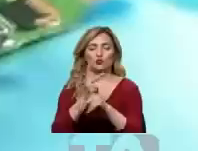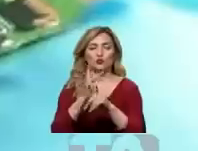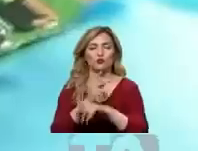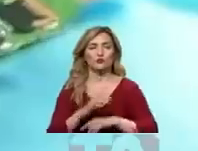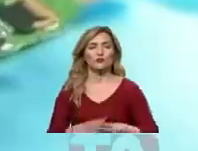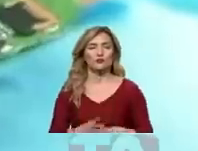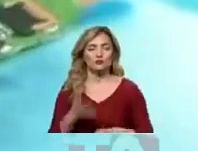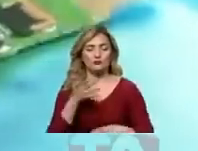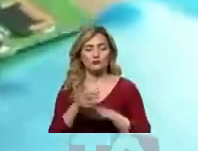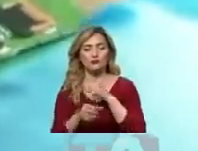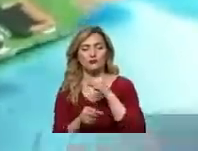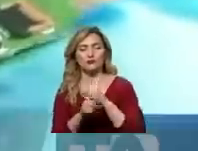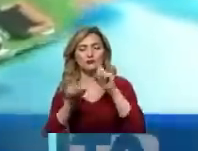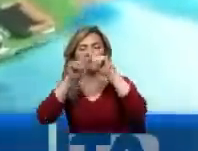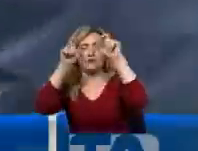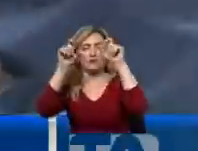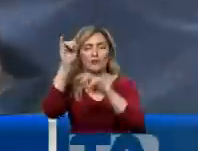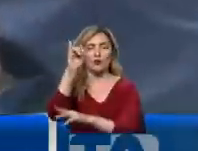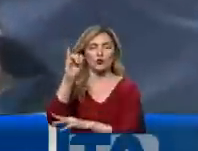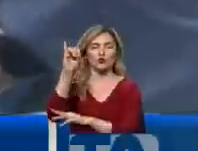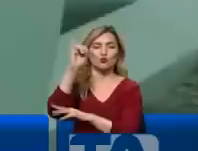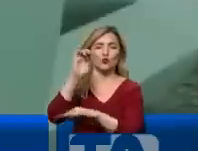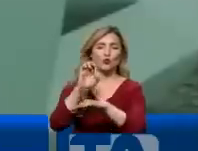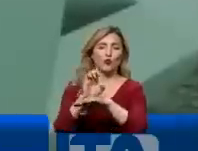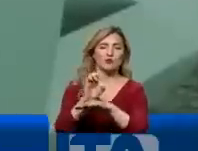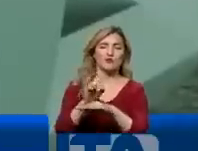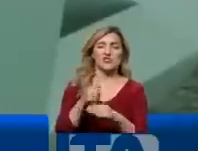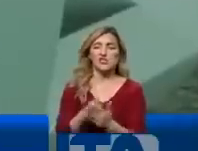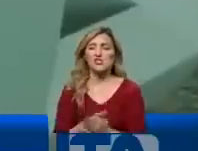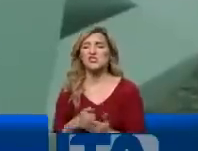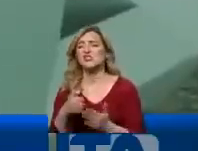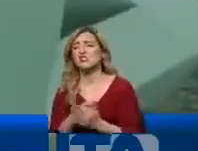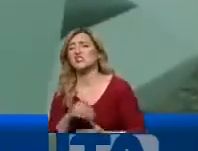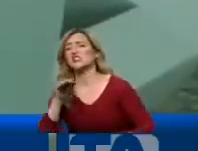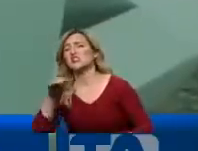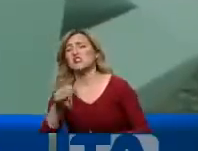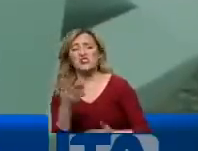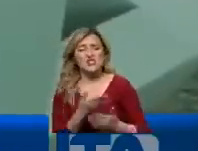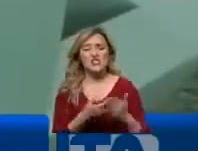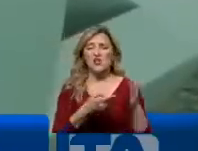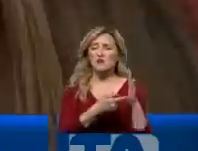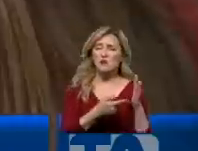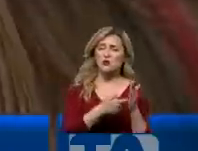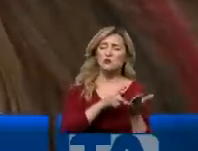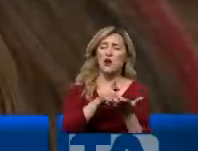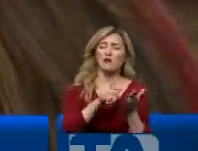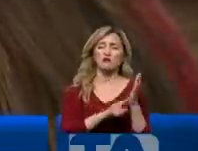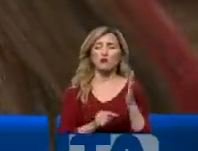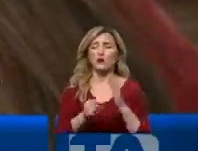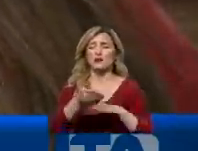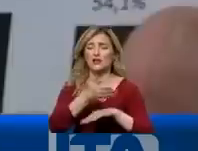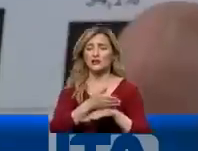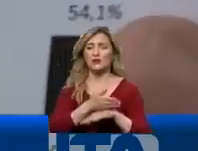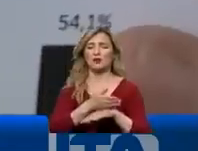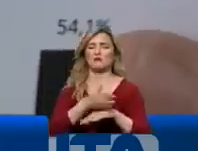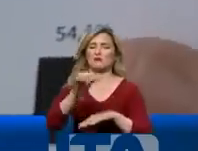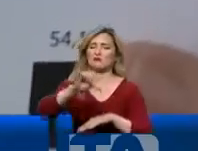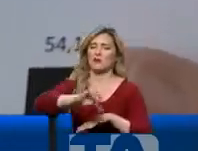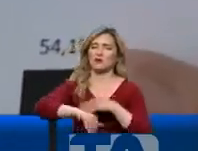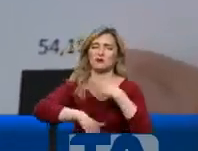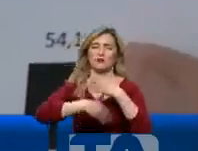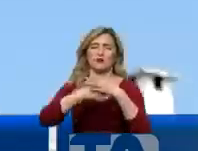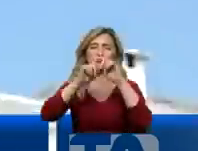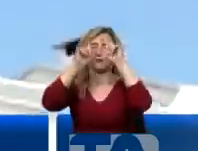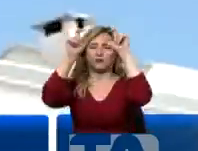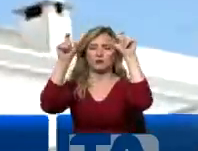Por años, los sectores empresarial e industrial del país pelearon para que se elimine el anticipo del impuesto a la renta, calificado como perverso para todas